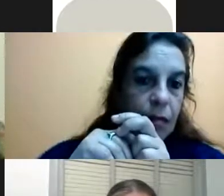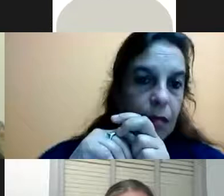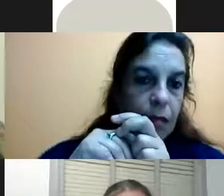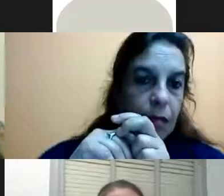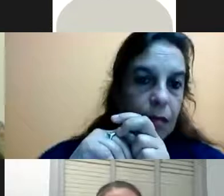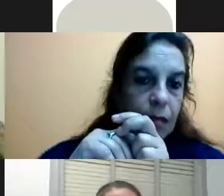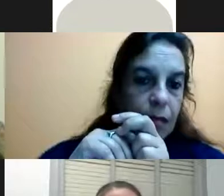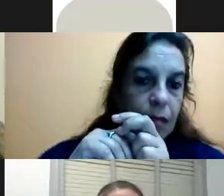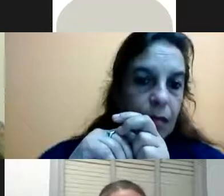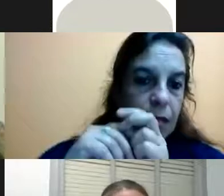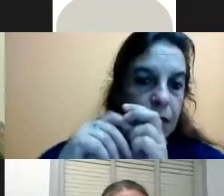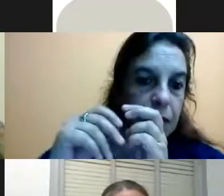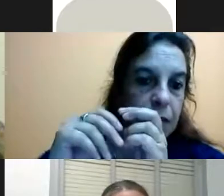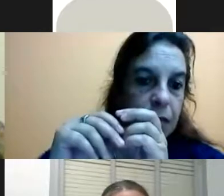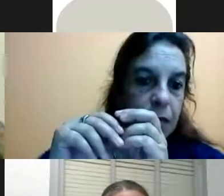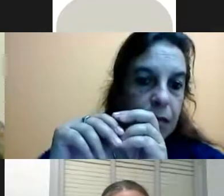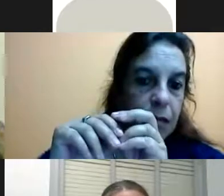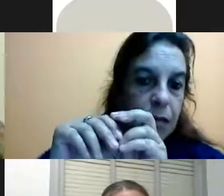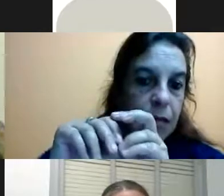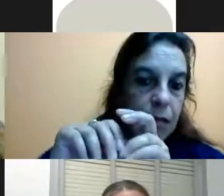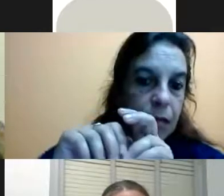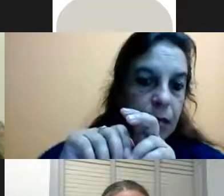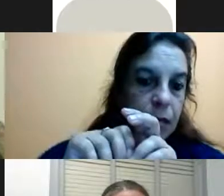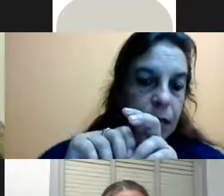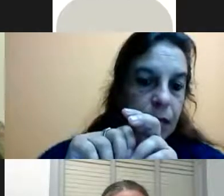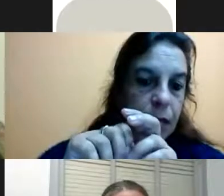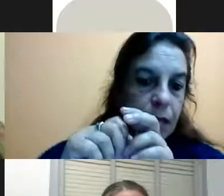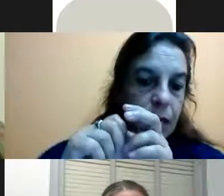es Poco práctico. práctico. Claro, no, está. Entonces,